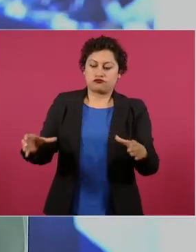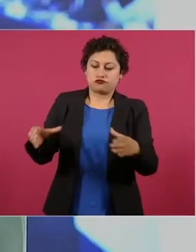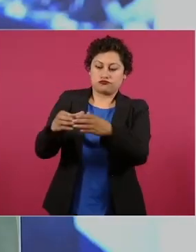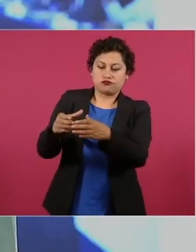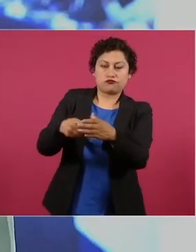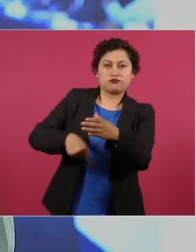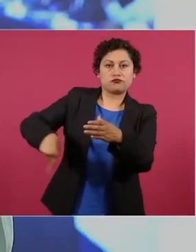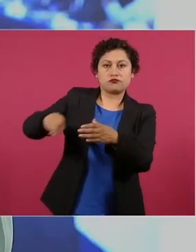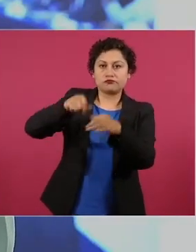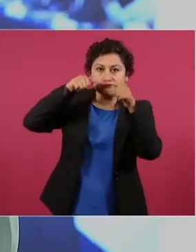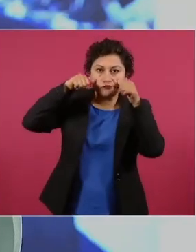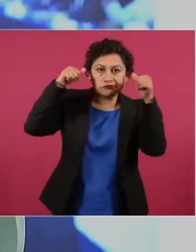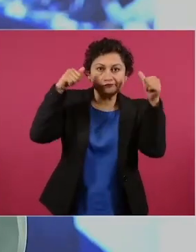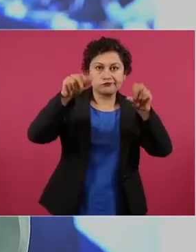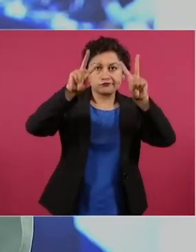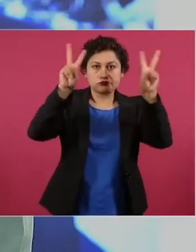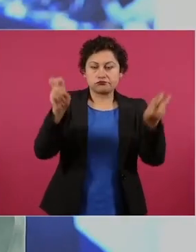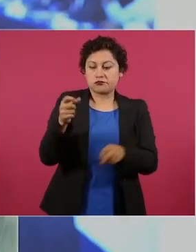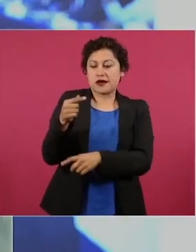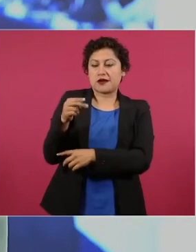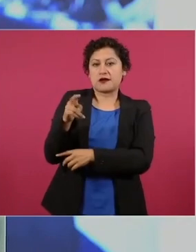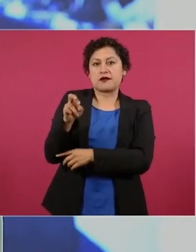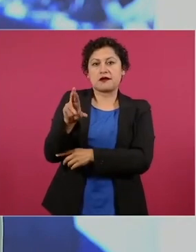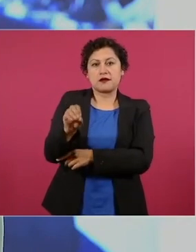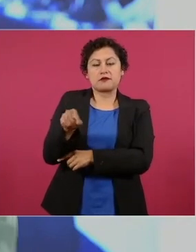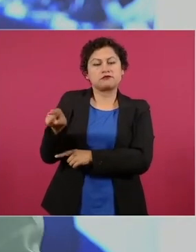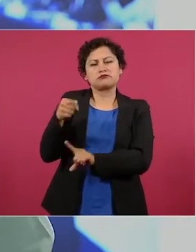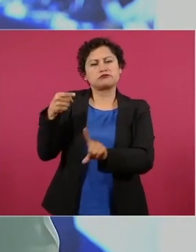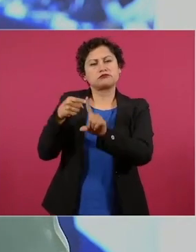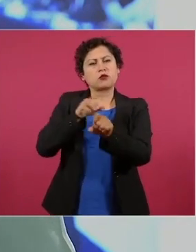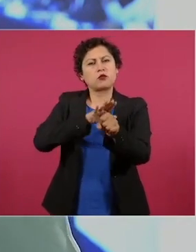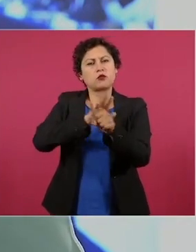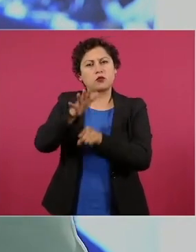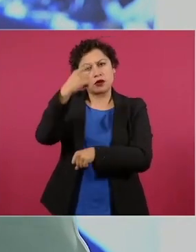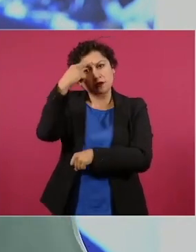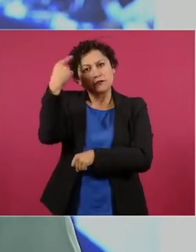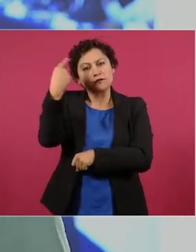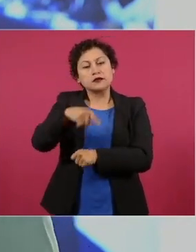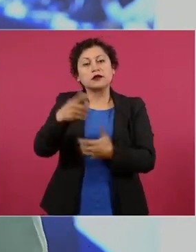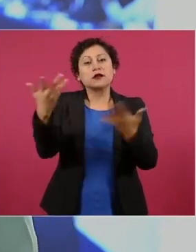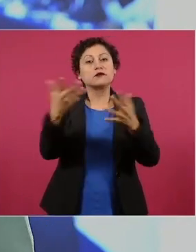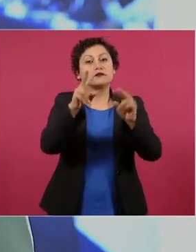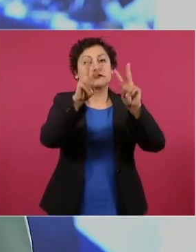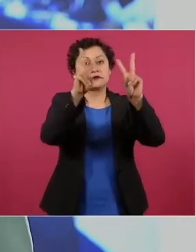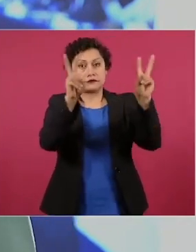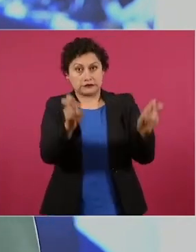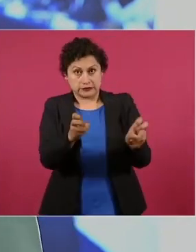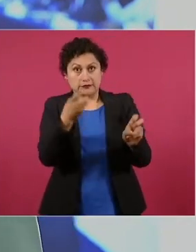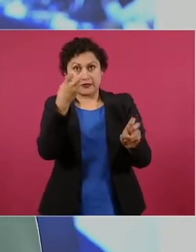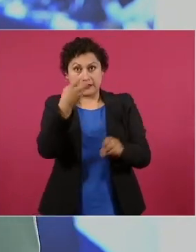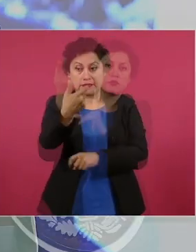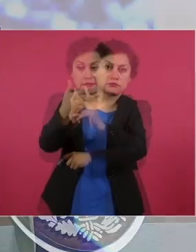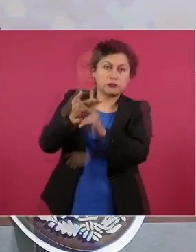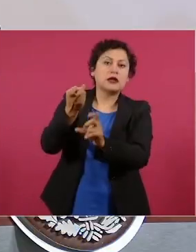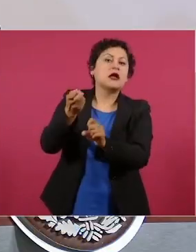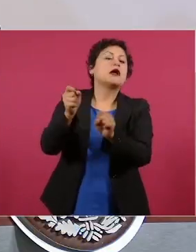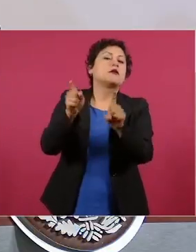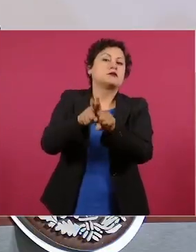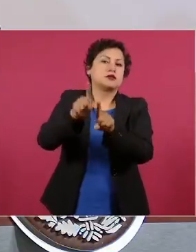de diseñar y ejecutar políticas públicas en la materia en el ámbito de seguridad.